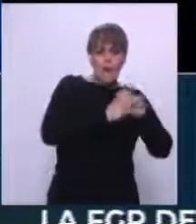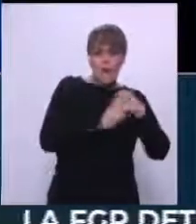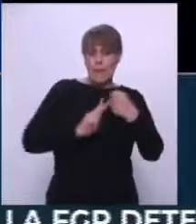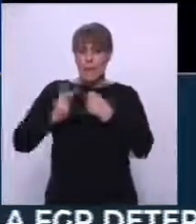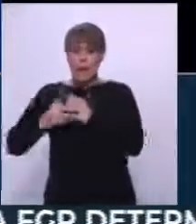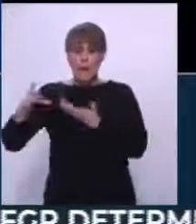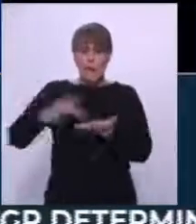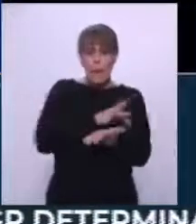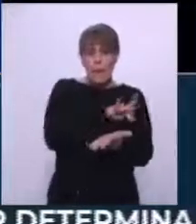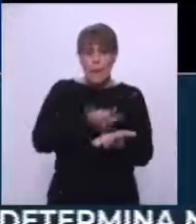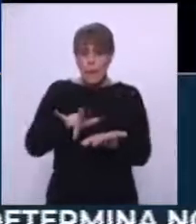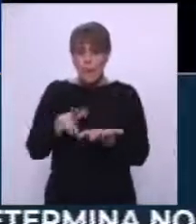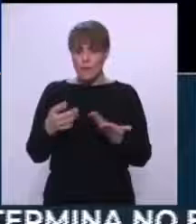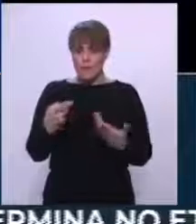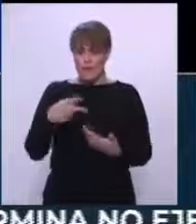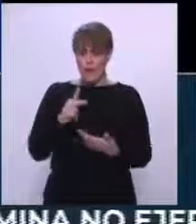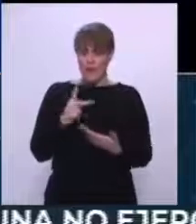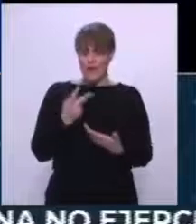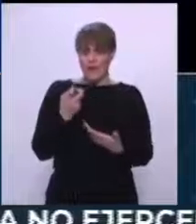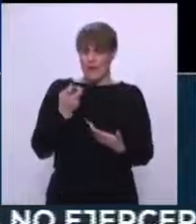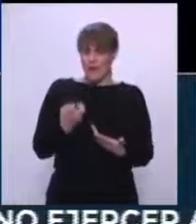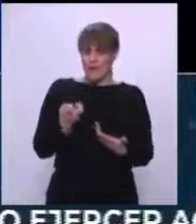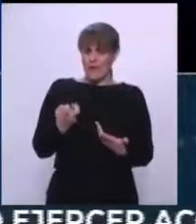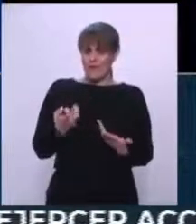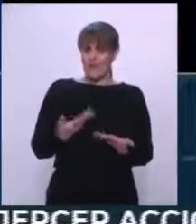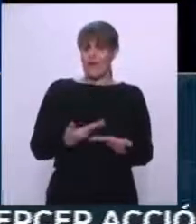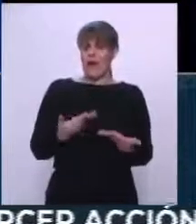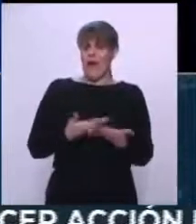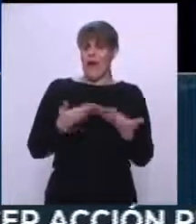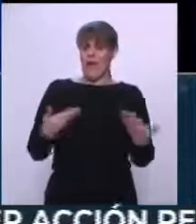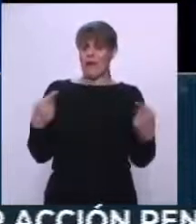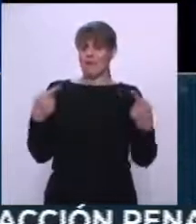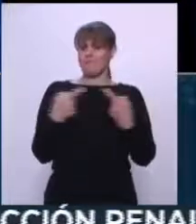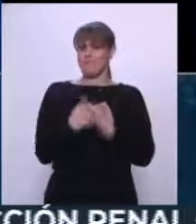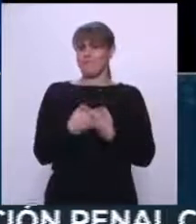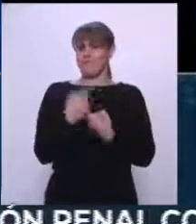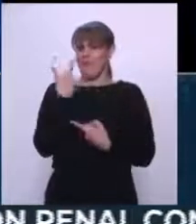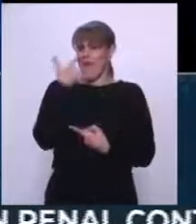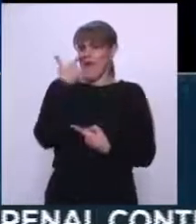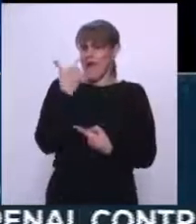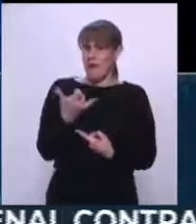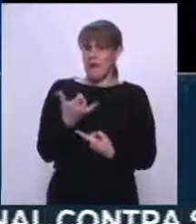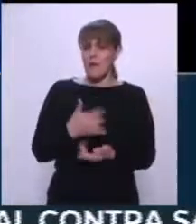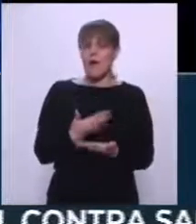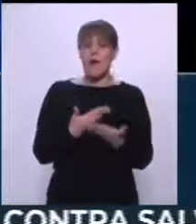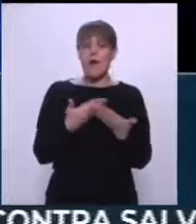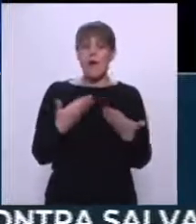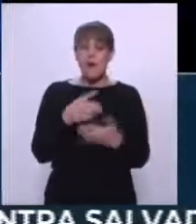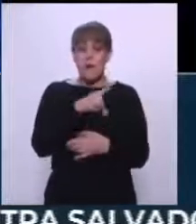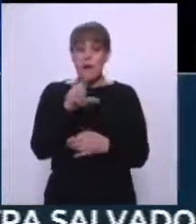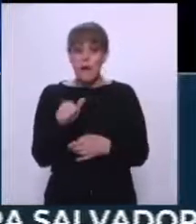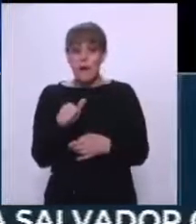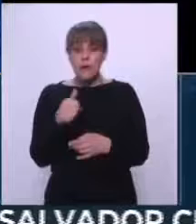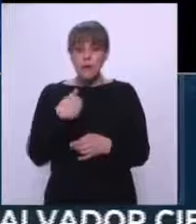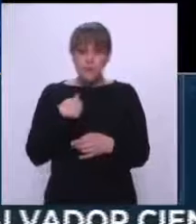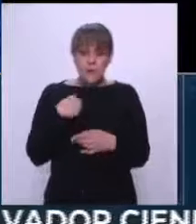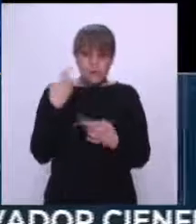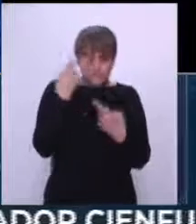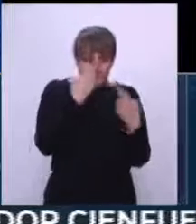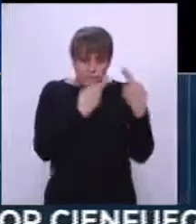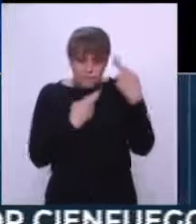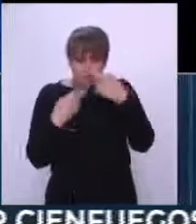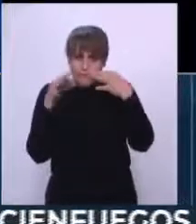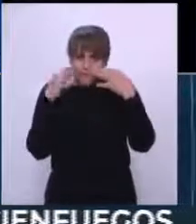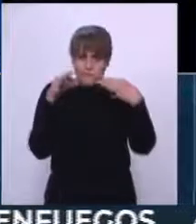esto no nos está, a mí me parece muy raro. Después, cuando empiezo a revisar